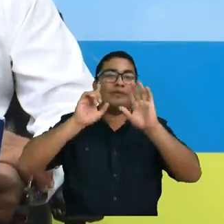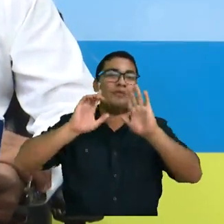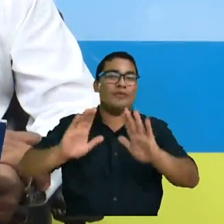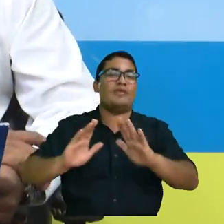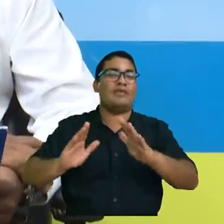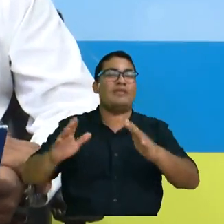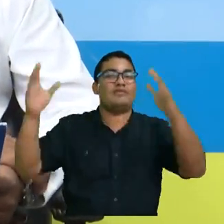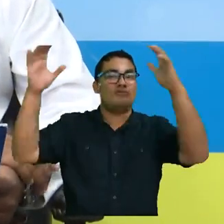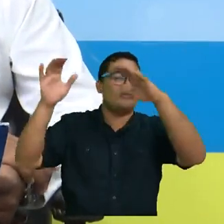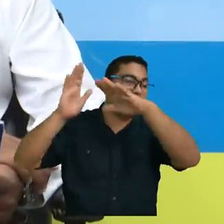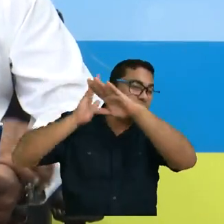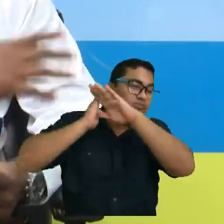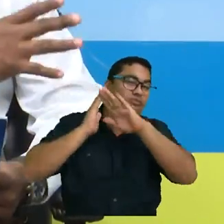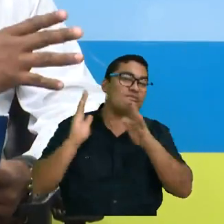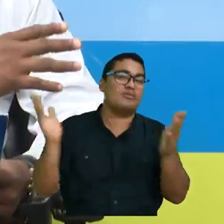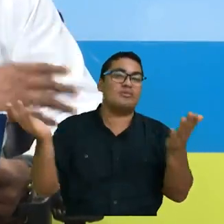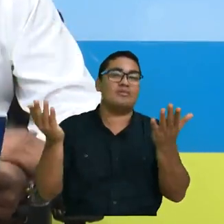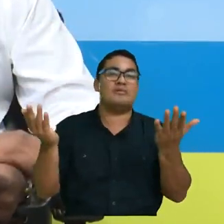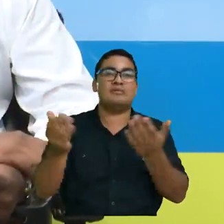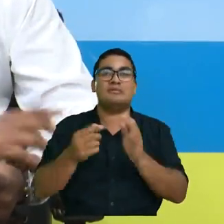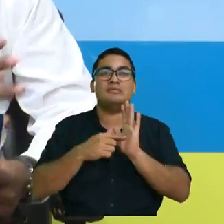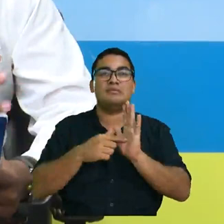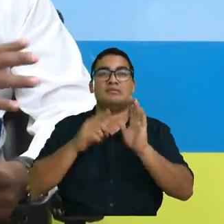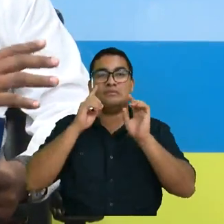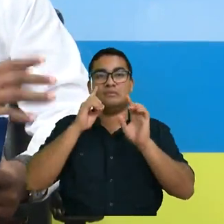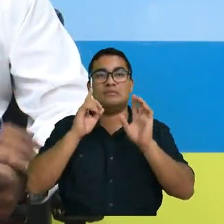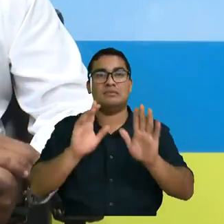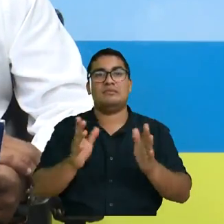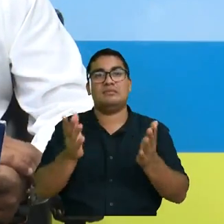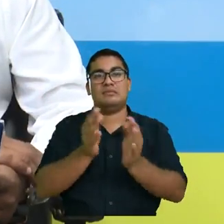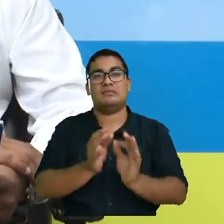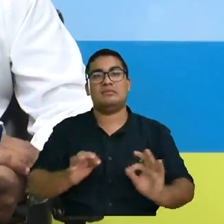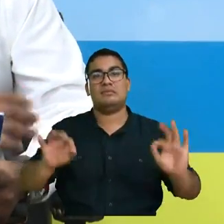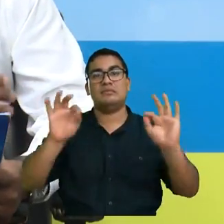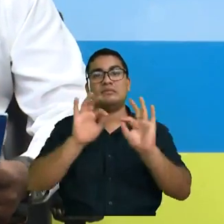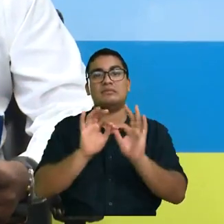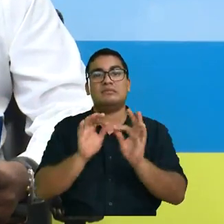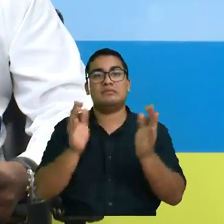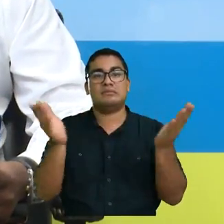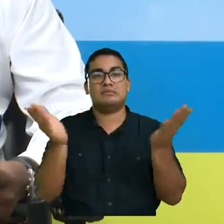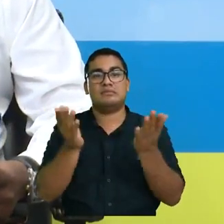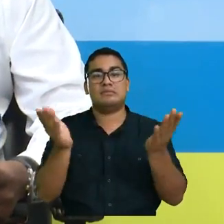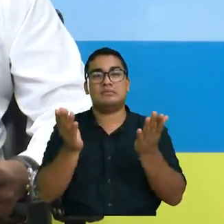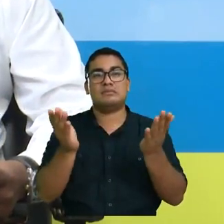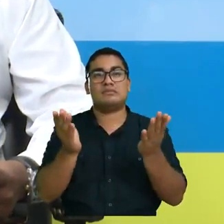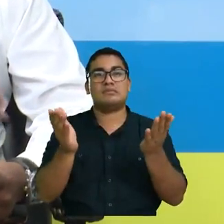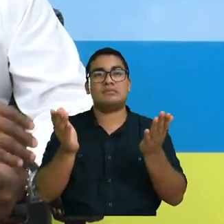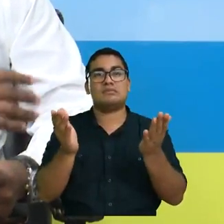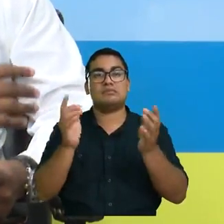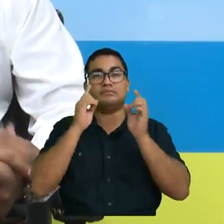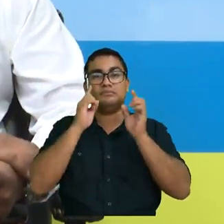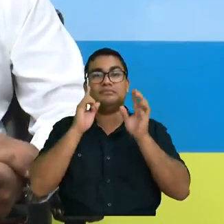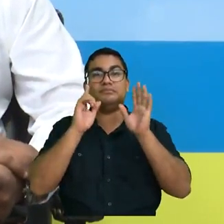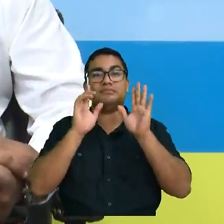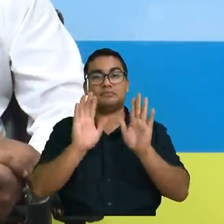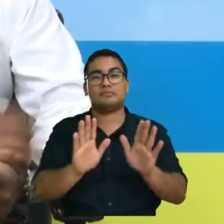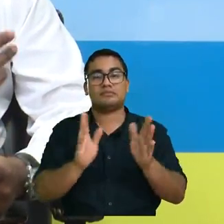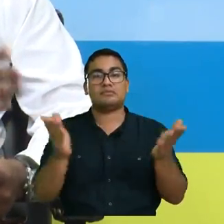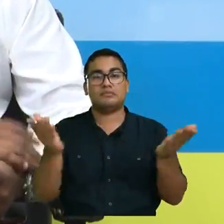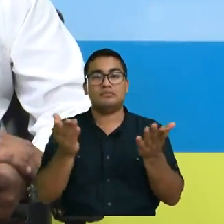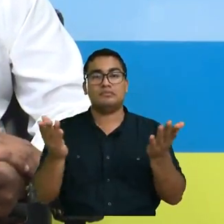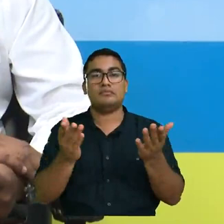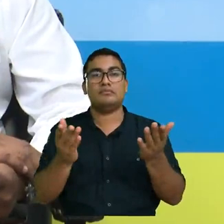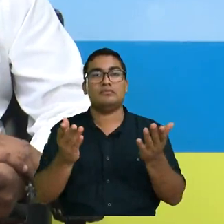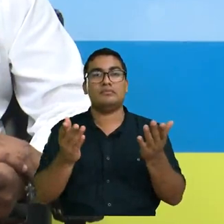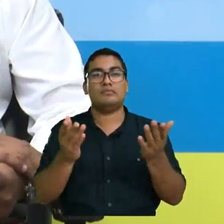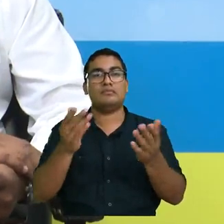lluvia y protegernos de la humedad, me imagino. Así que es. Esa tiene que ser una de las medidas preventivas para